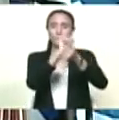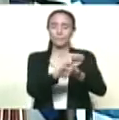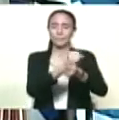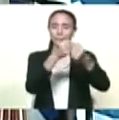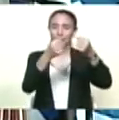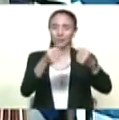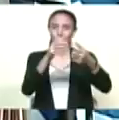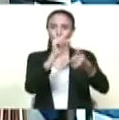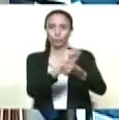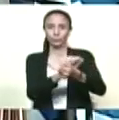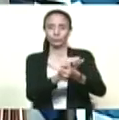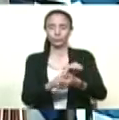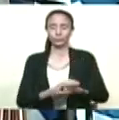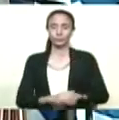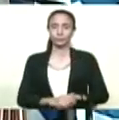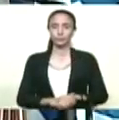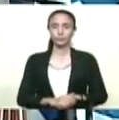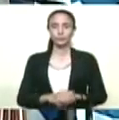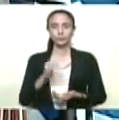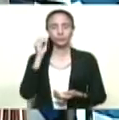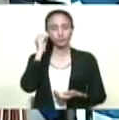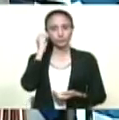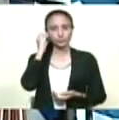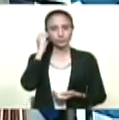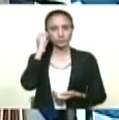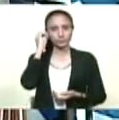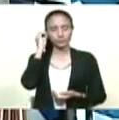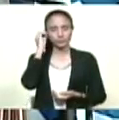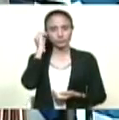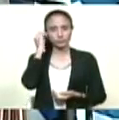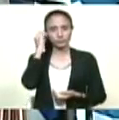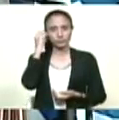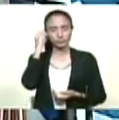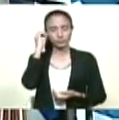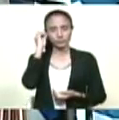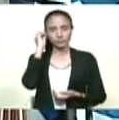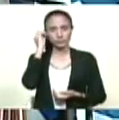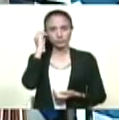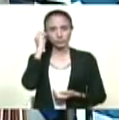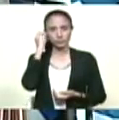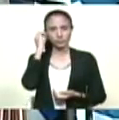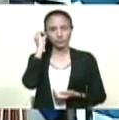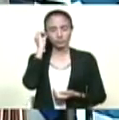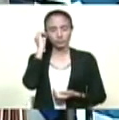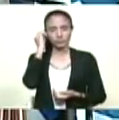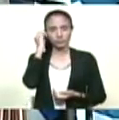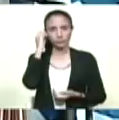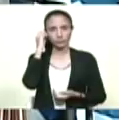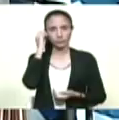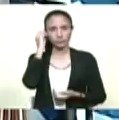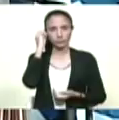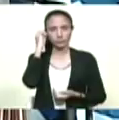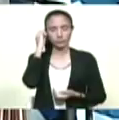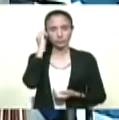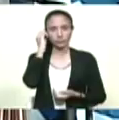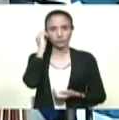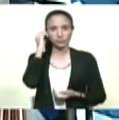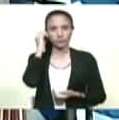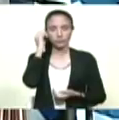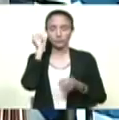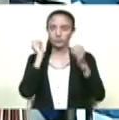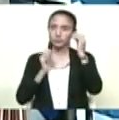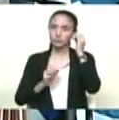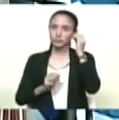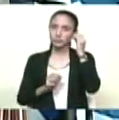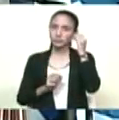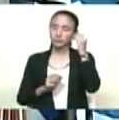petropiar producto de la delación que hizo manuel sosa se llegó a estos cuatro gerentes